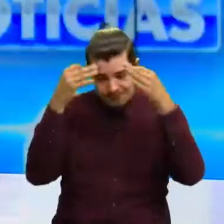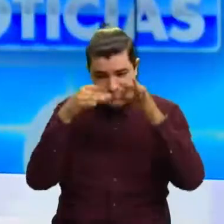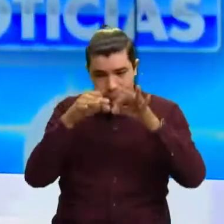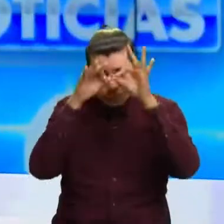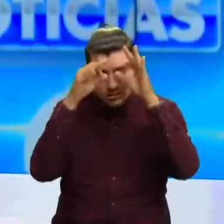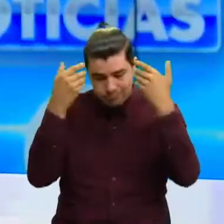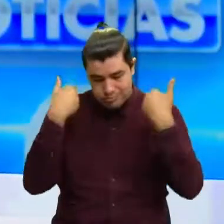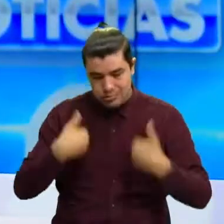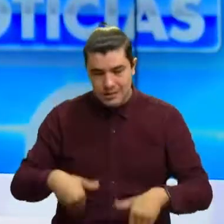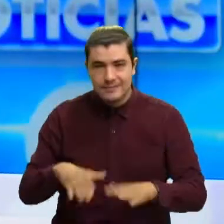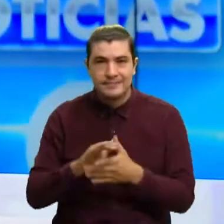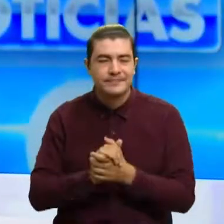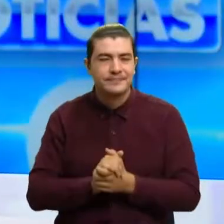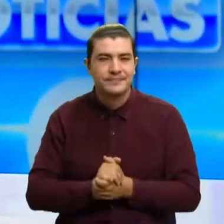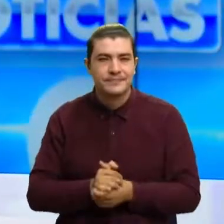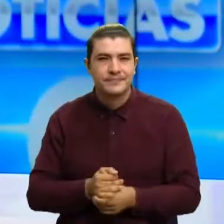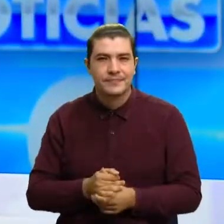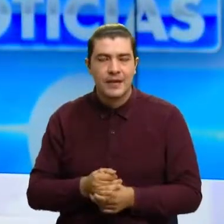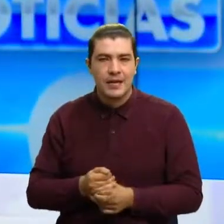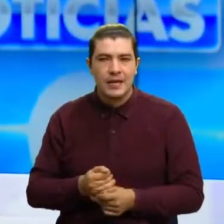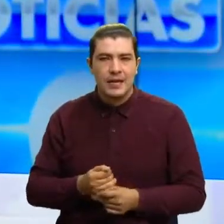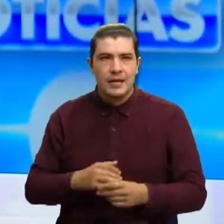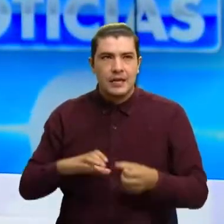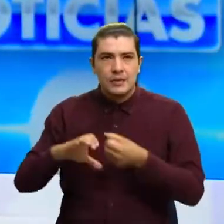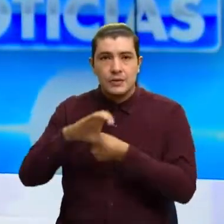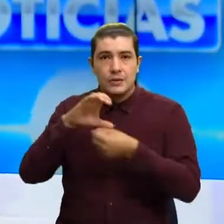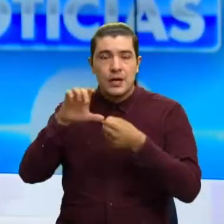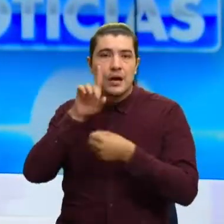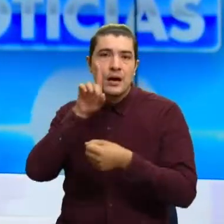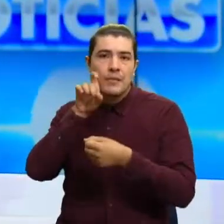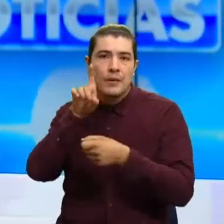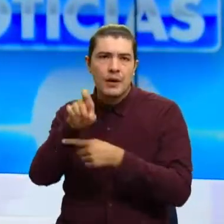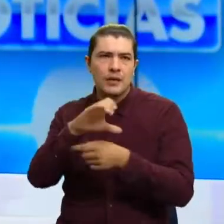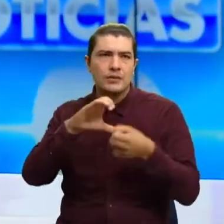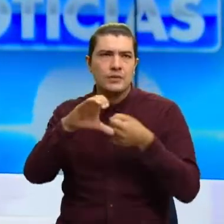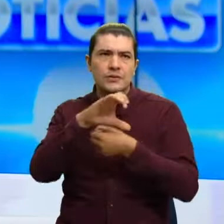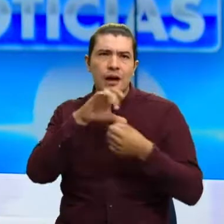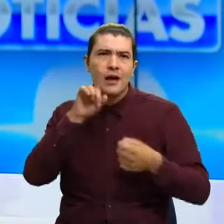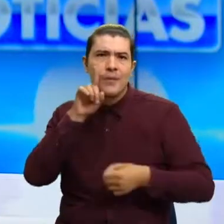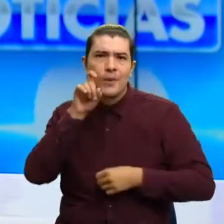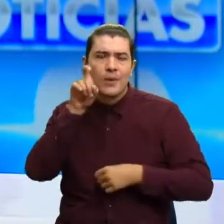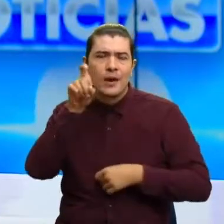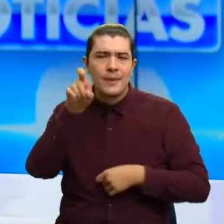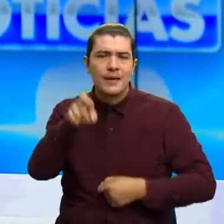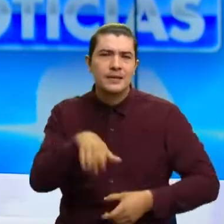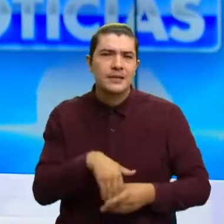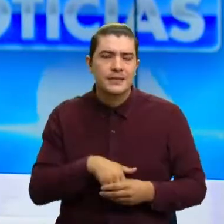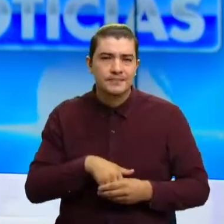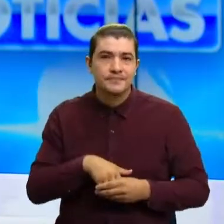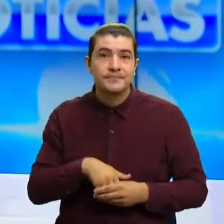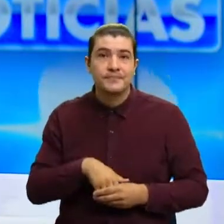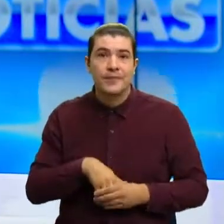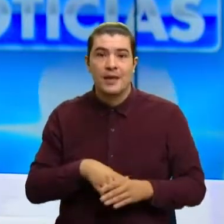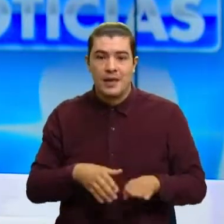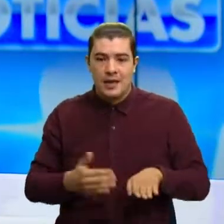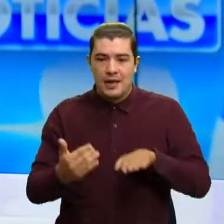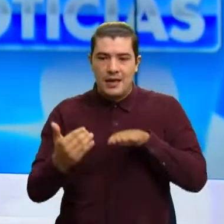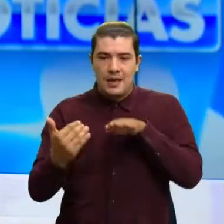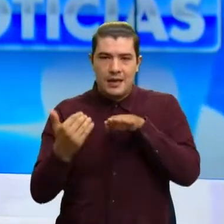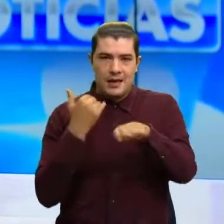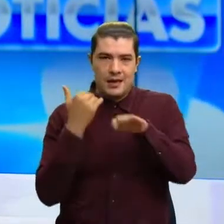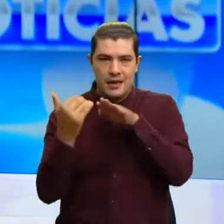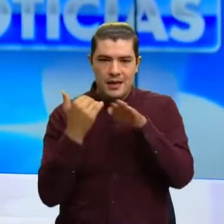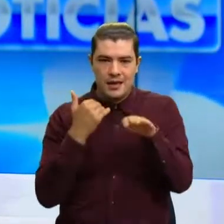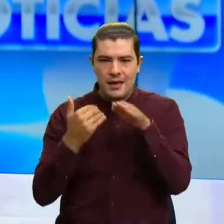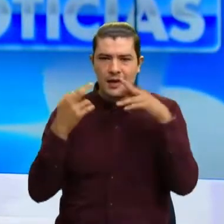Por su parte, la Recreovía en la Ciudad Bonita se contextualizó, es una mañana diferente a las demás. Los ciudadanos que hicieron parte de esta tradición